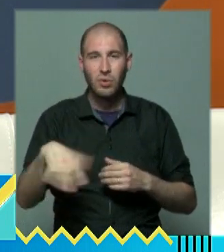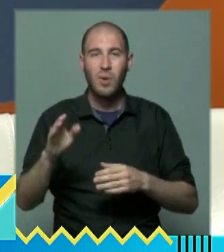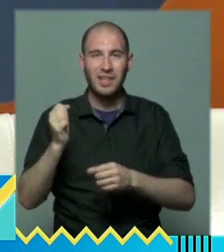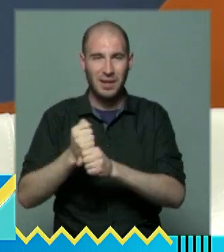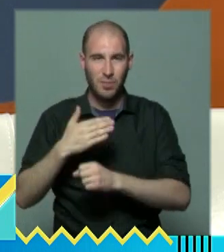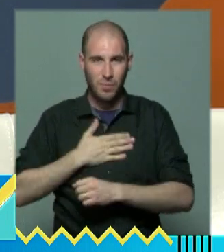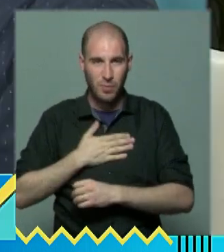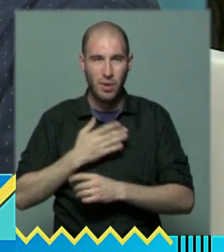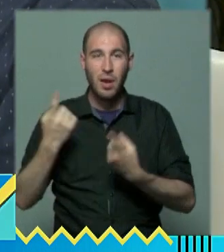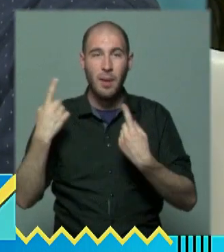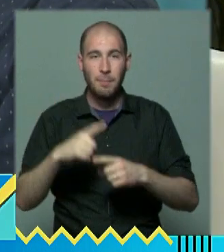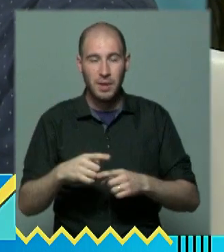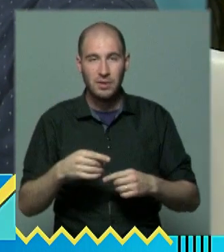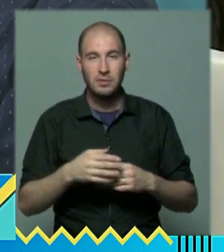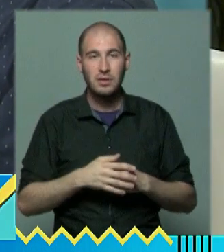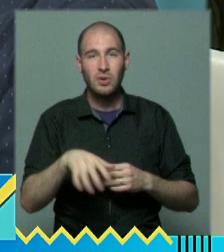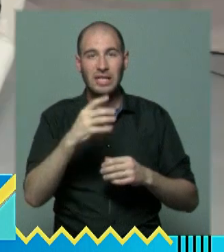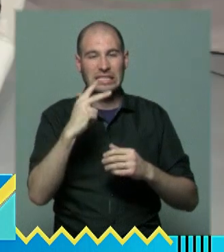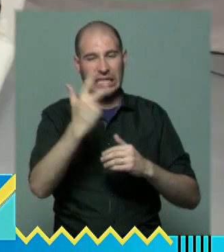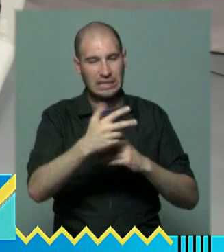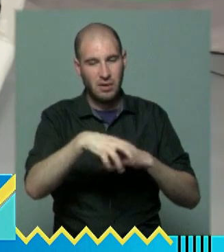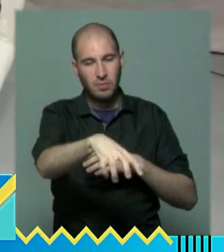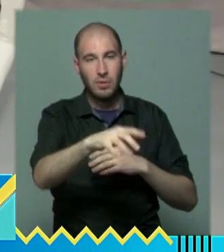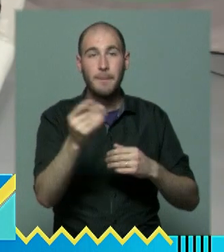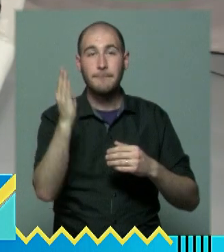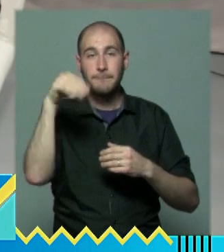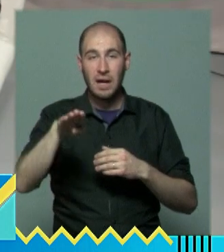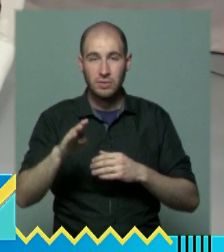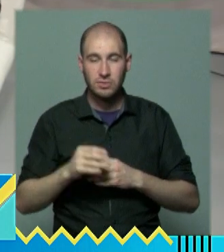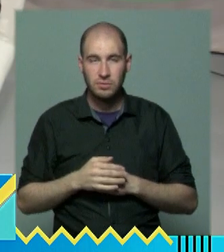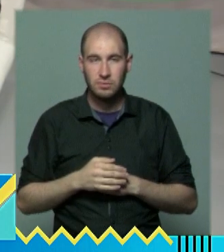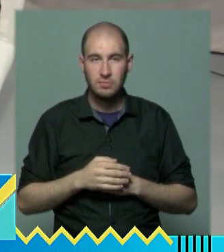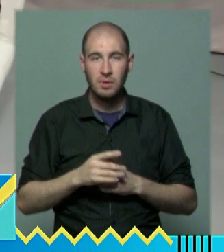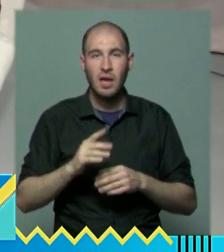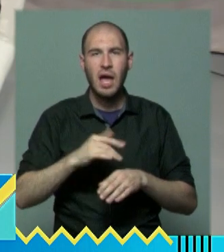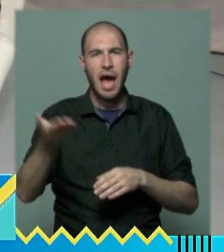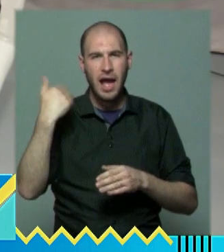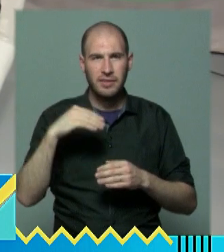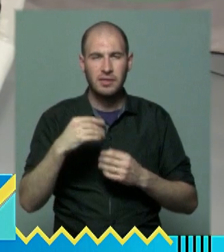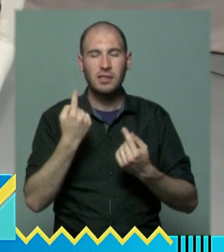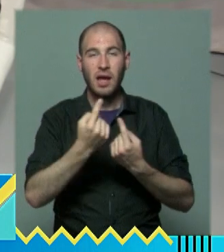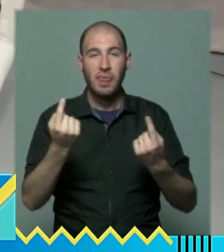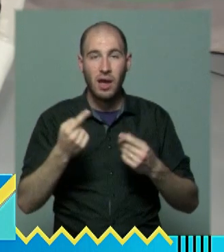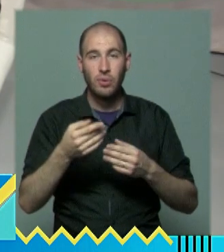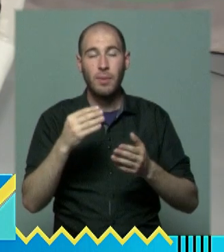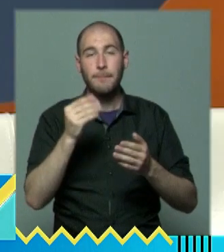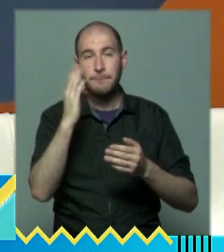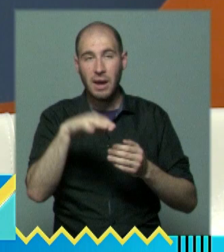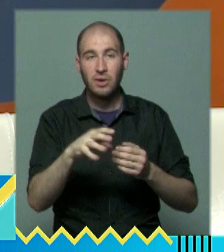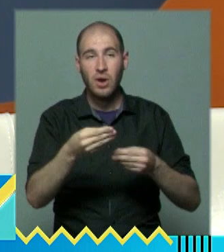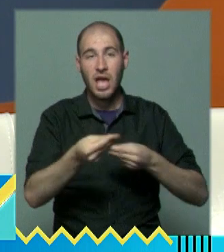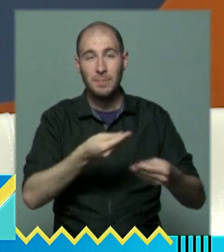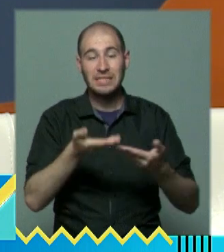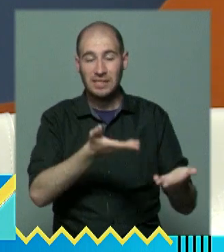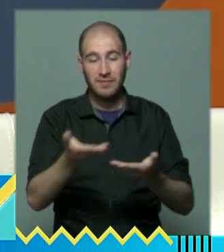actividad, pero combatimos las tercerizadas. Digo, los bancos, hubo en un momento en donde cada una de las entidades tenía una empresa